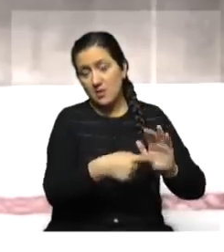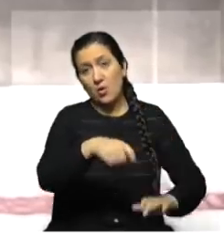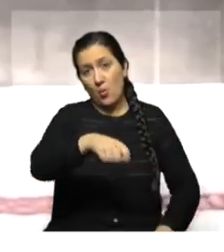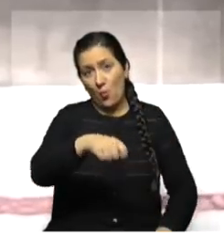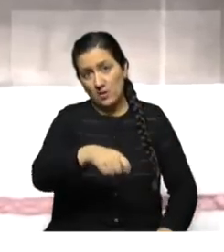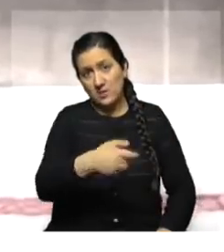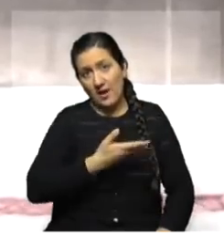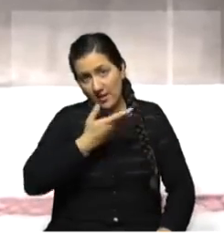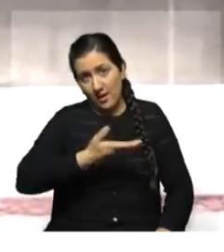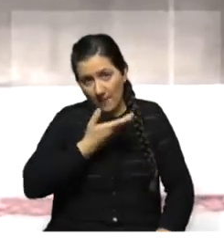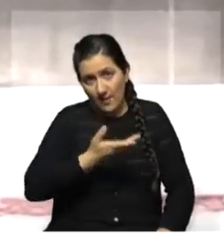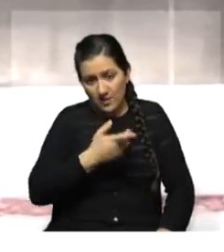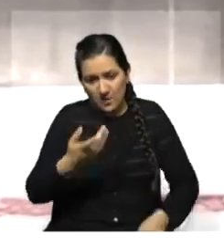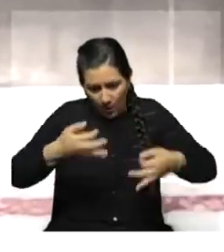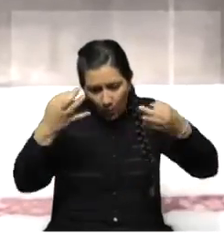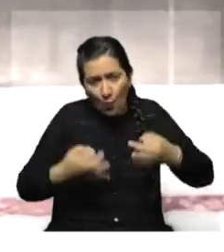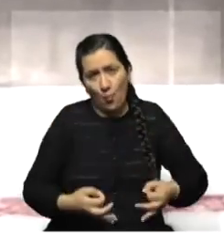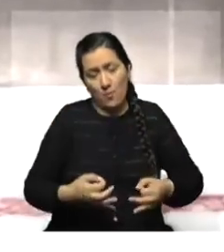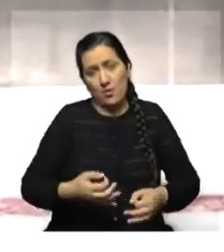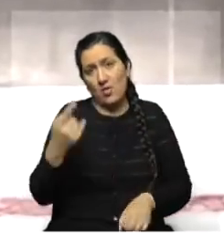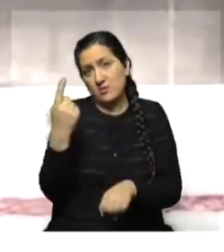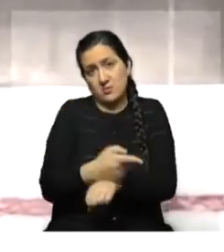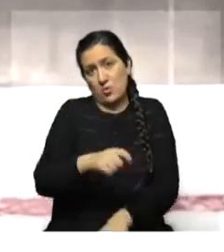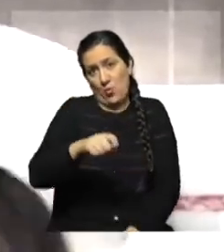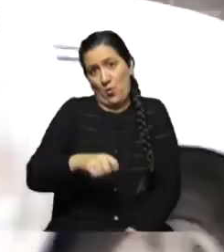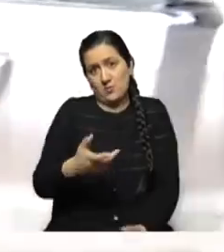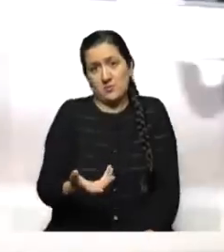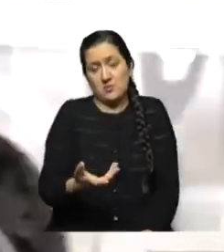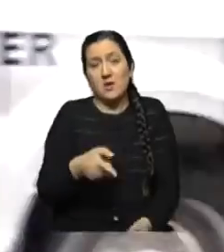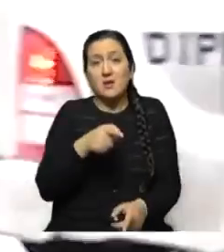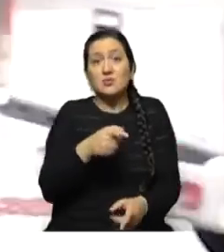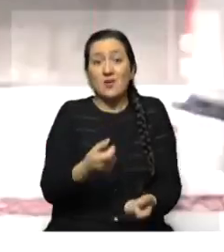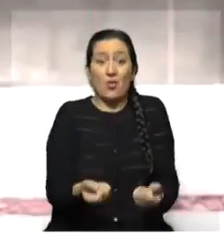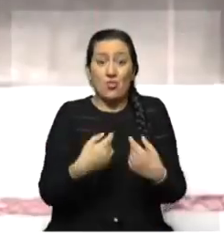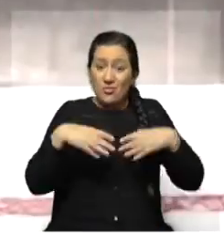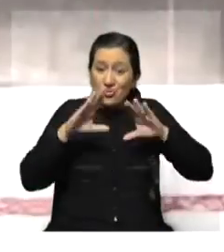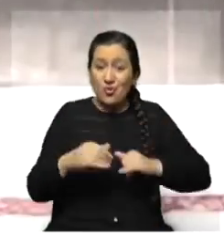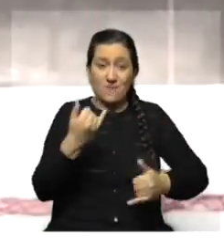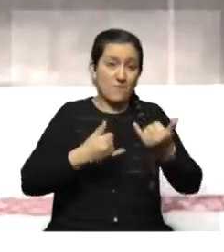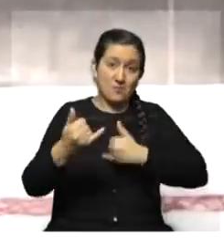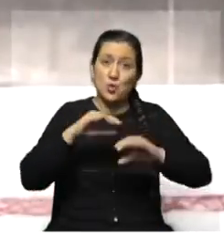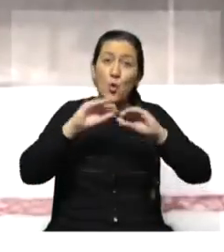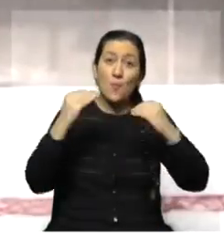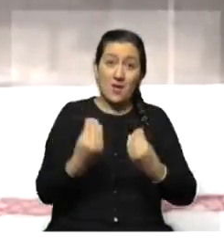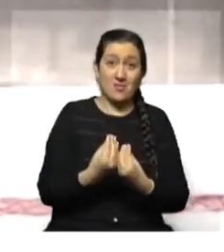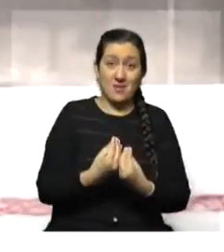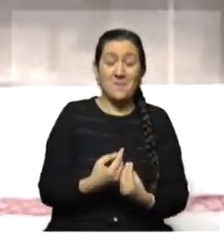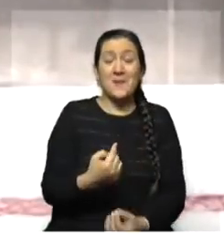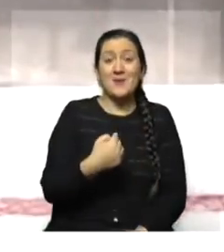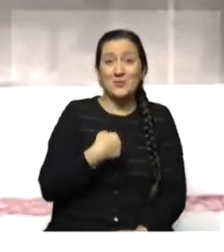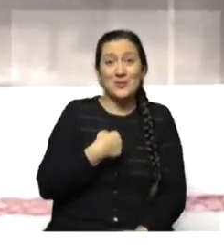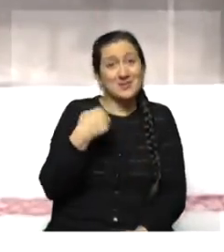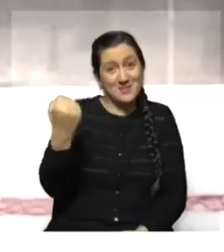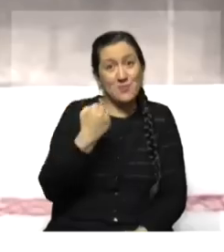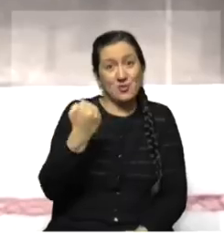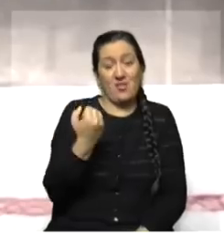a reclamar que se cumpla con la sentencia y el cumplir con la sentencia es que se nos entregue esa información que para nosotros es